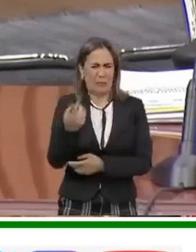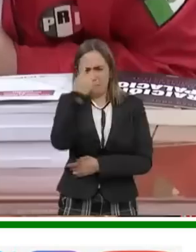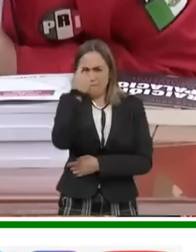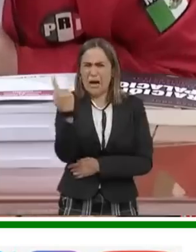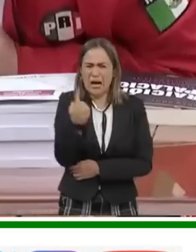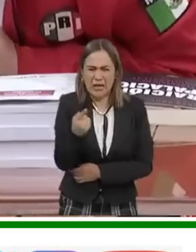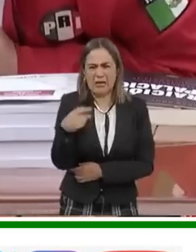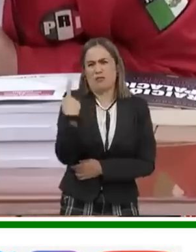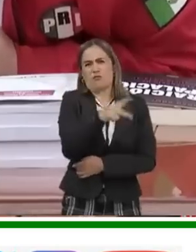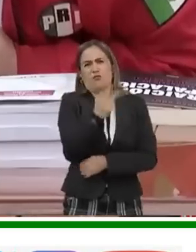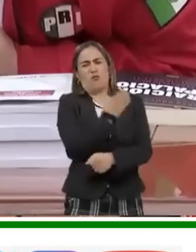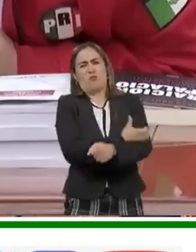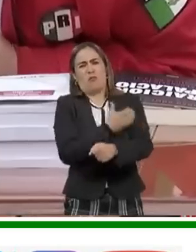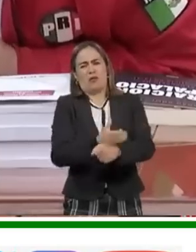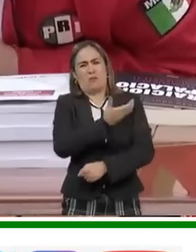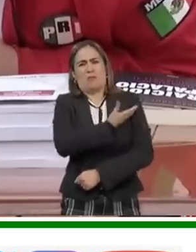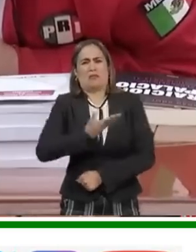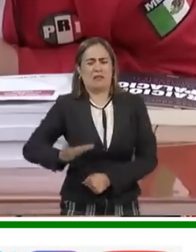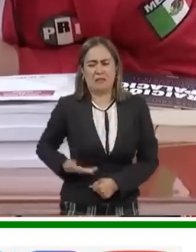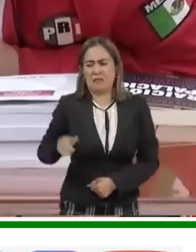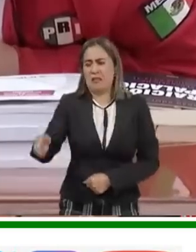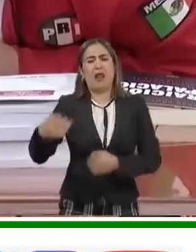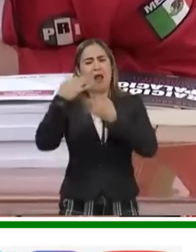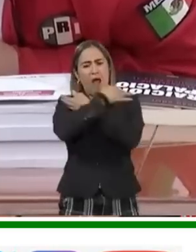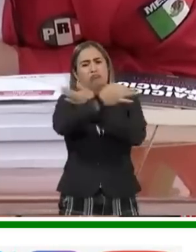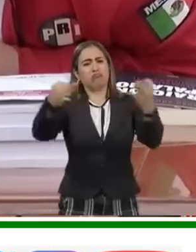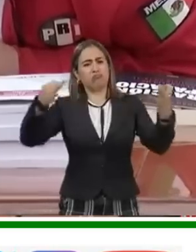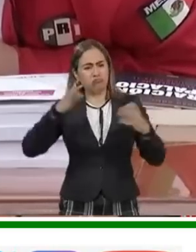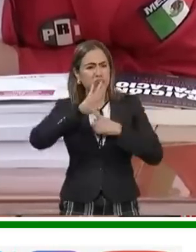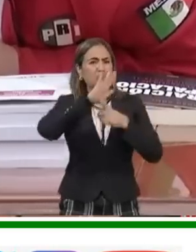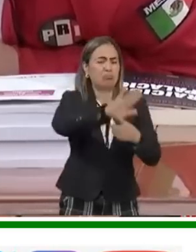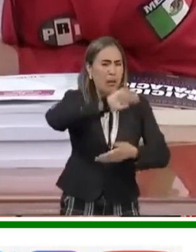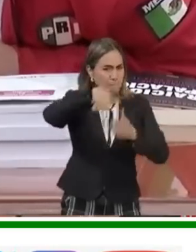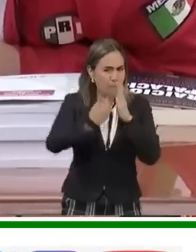su compañero presidente se las está ofreciendo públicamente en sus